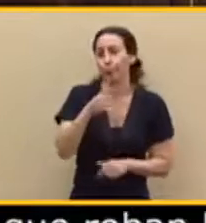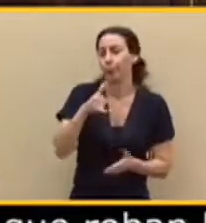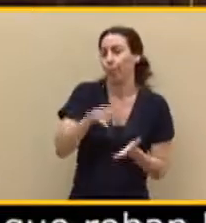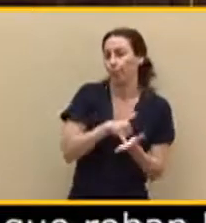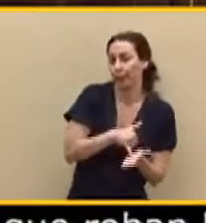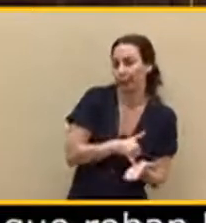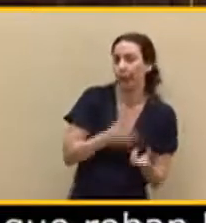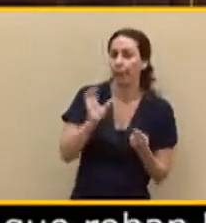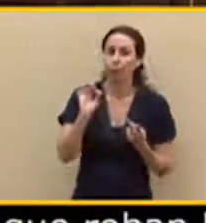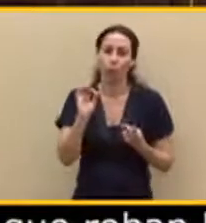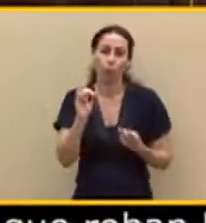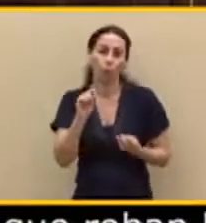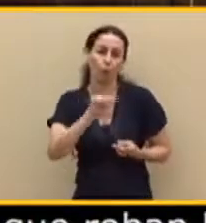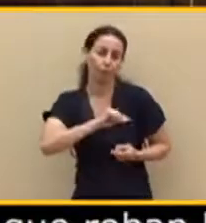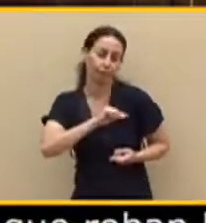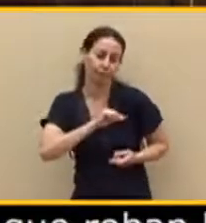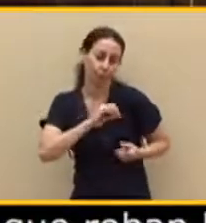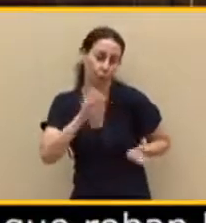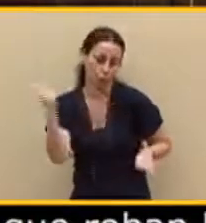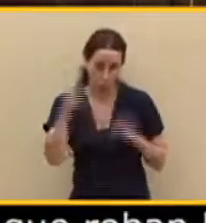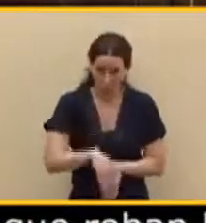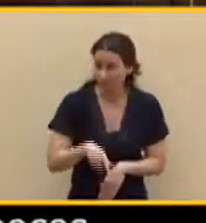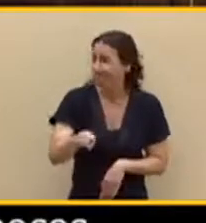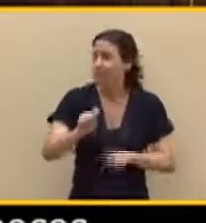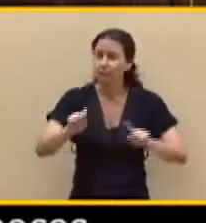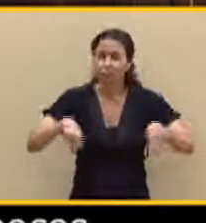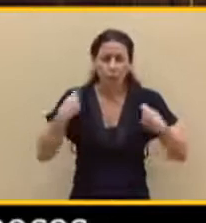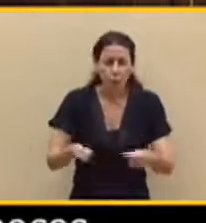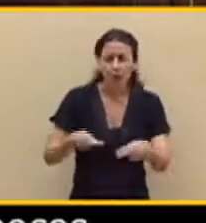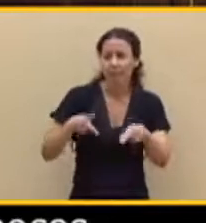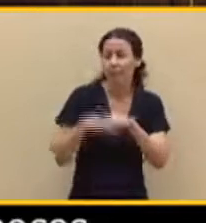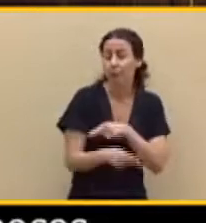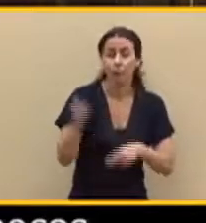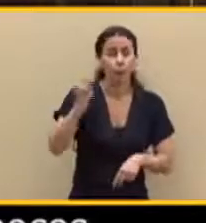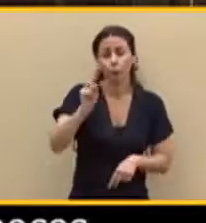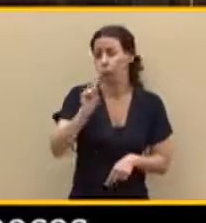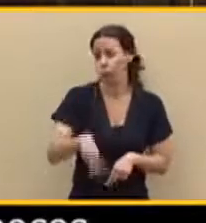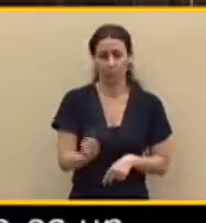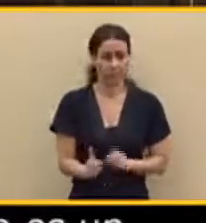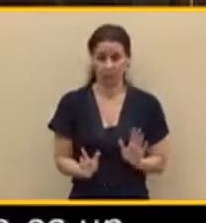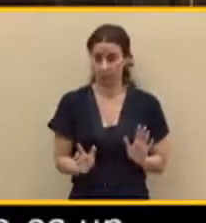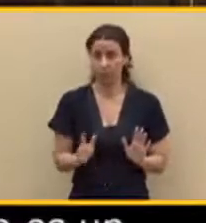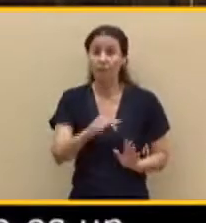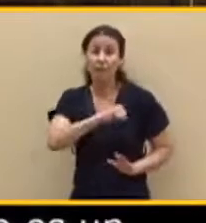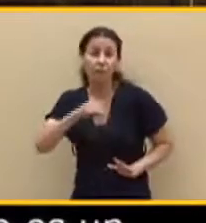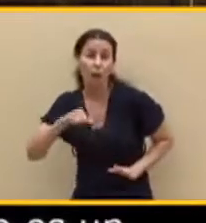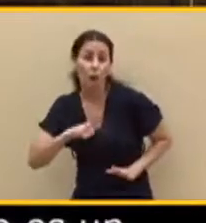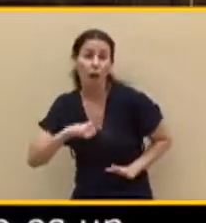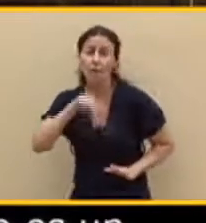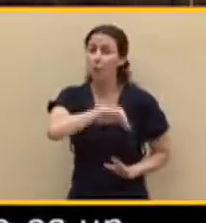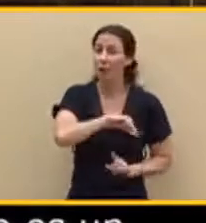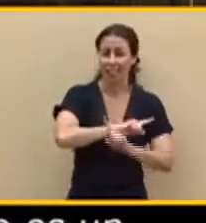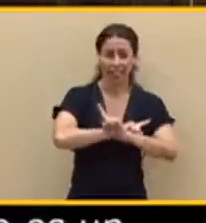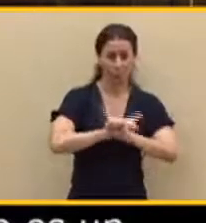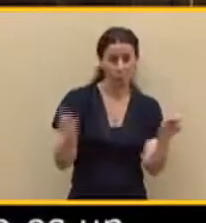señorías, la corrupción no es un problema natural ni inevitable y tampoco es un problema individual ni moral, no es una cuestión de casos aislados.